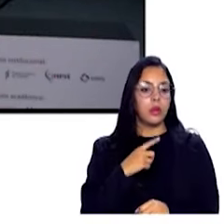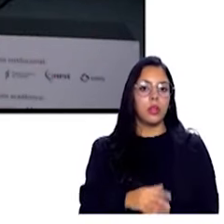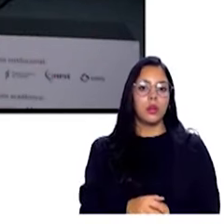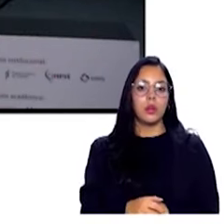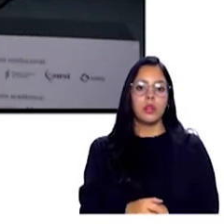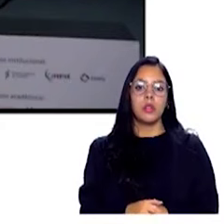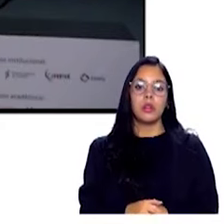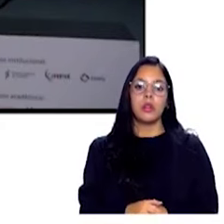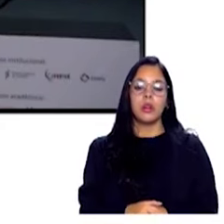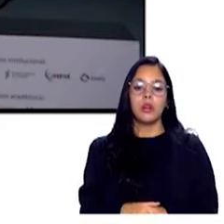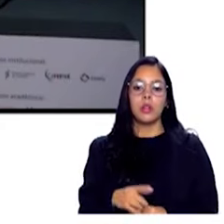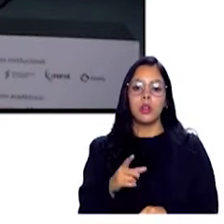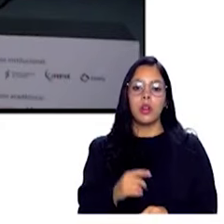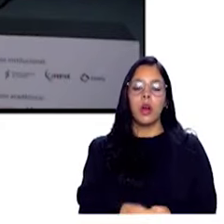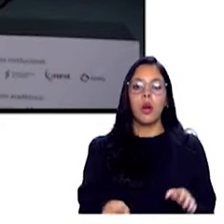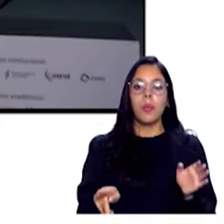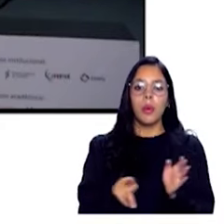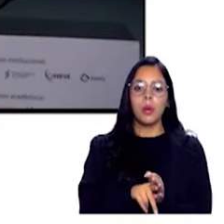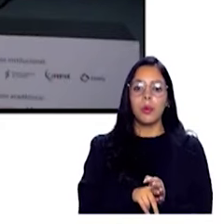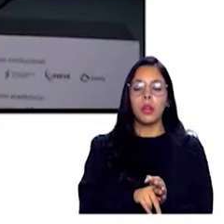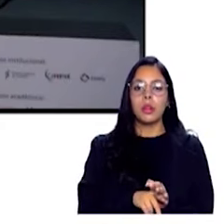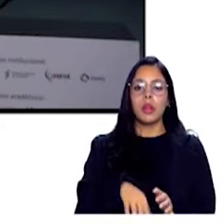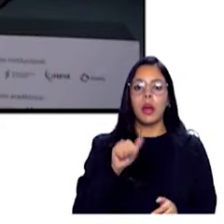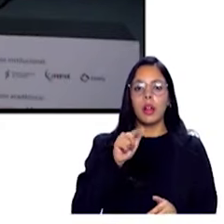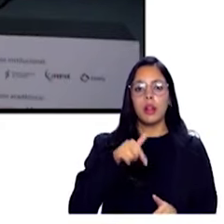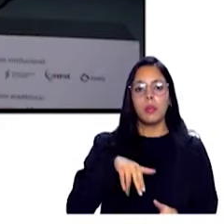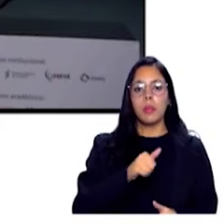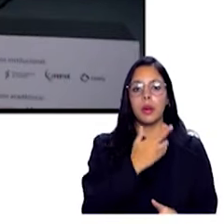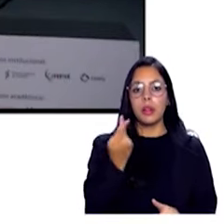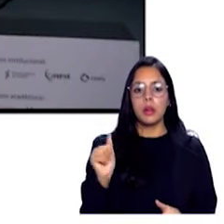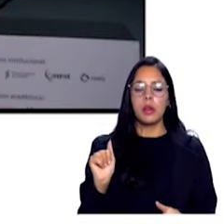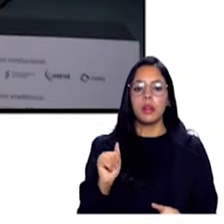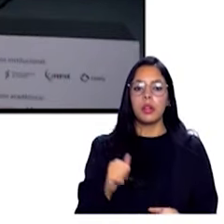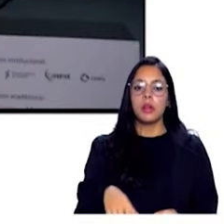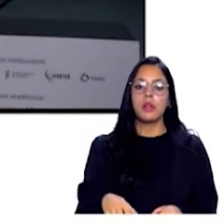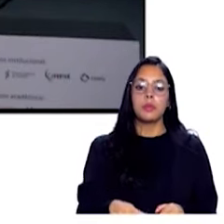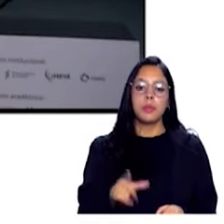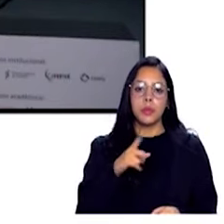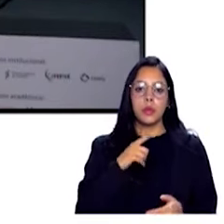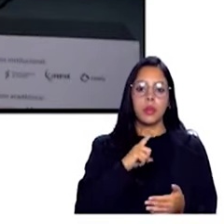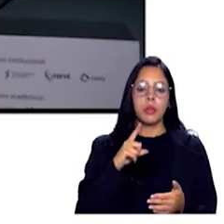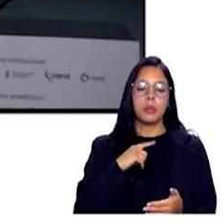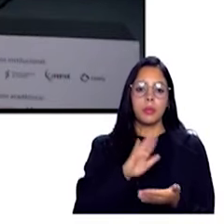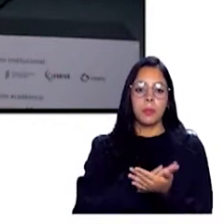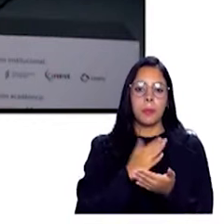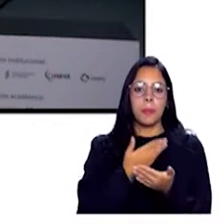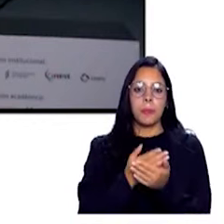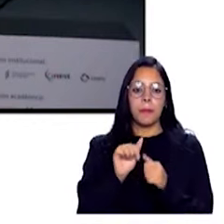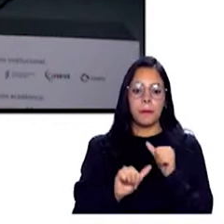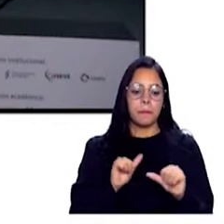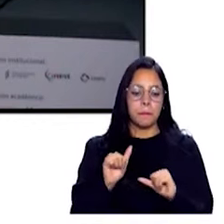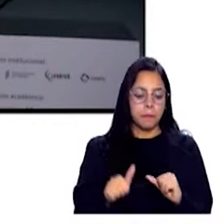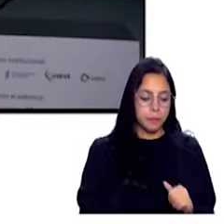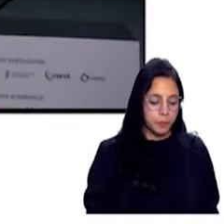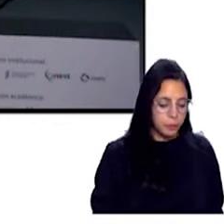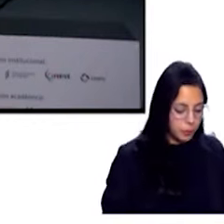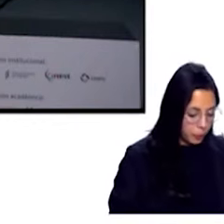1844 incorporó oó al estado alemán a crear el recurso de revisión